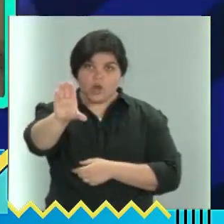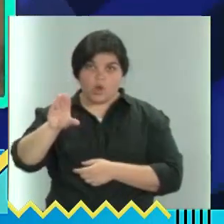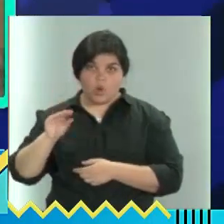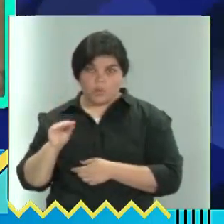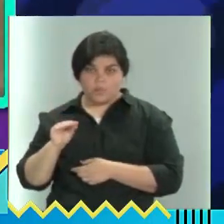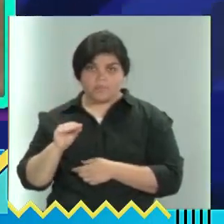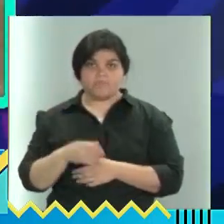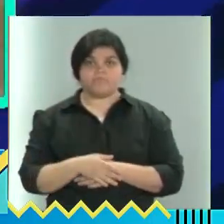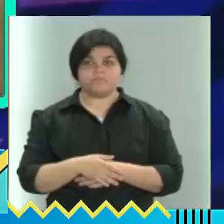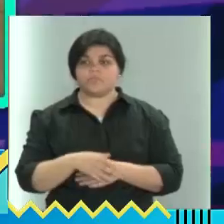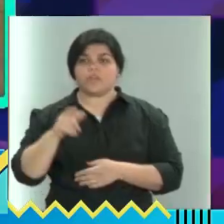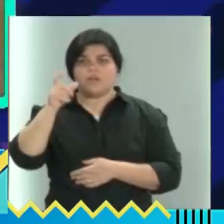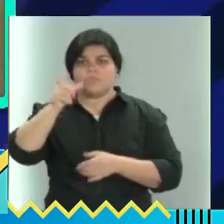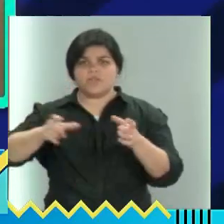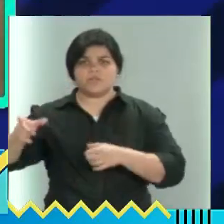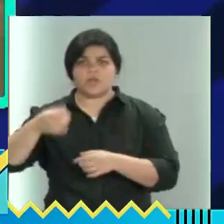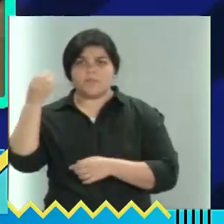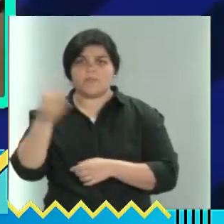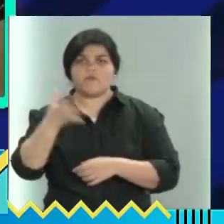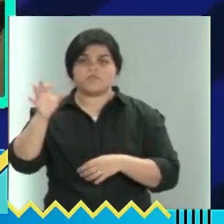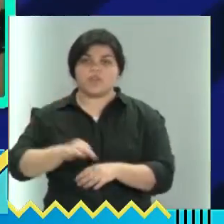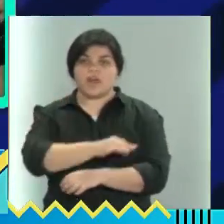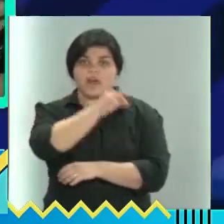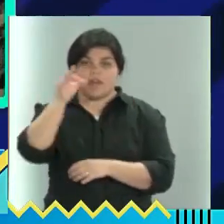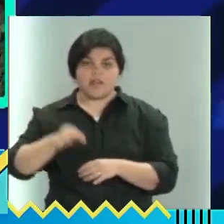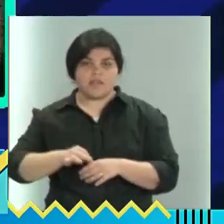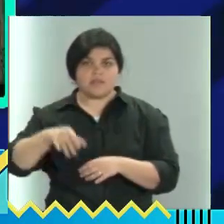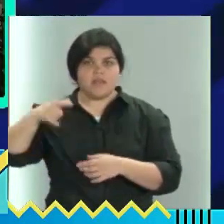Y fue una camada de profesionales